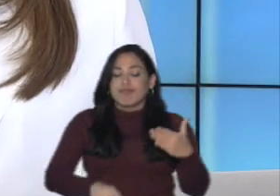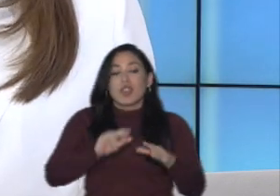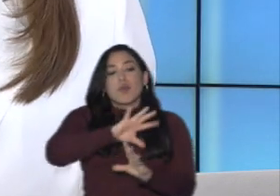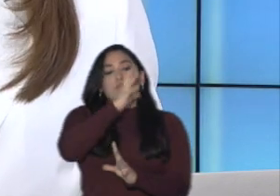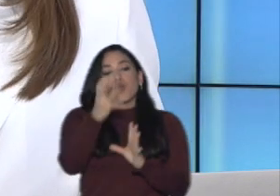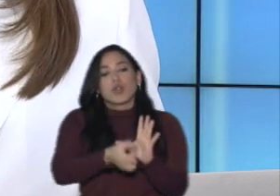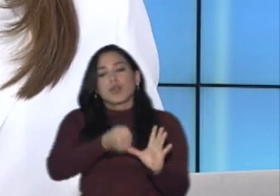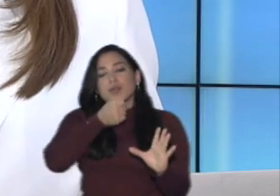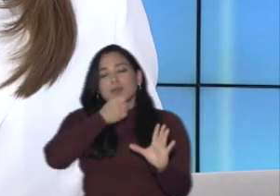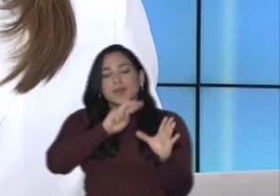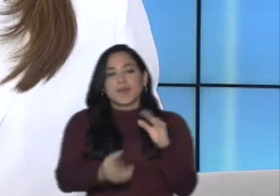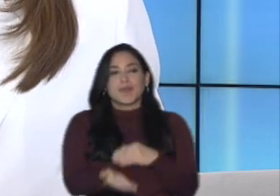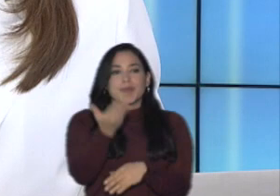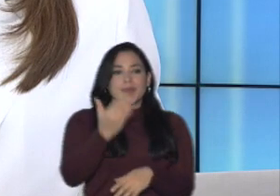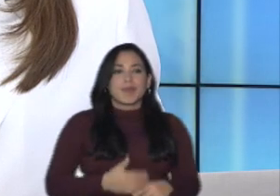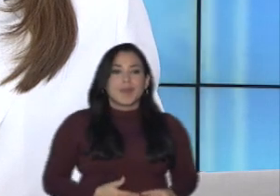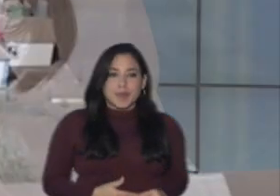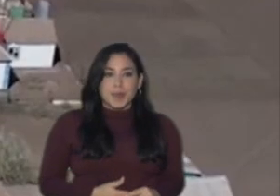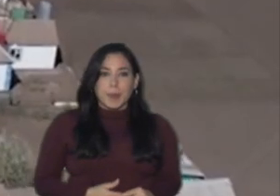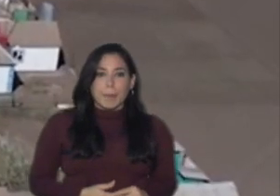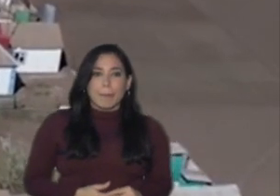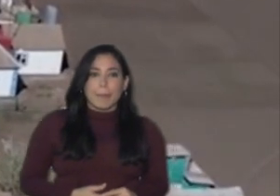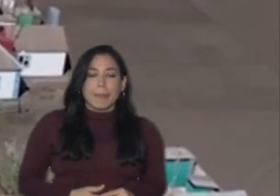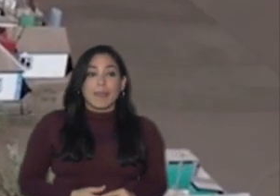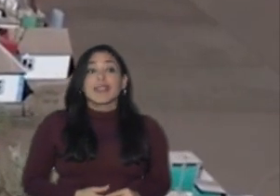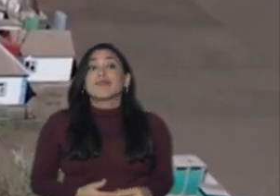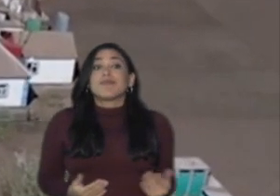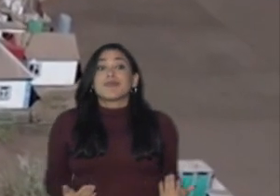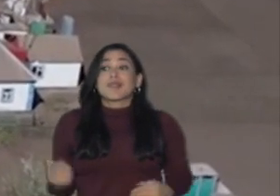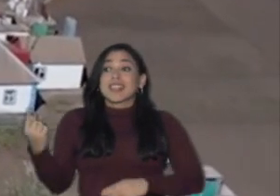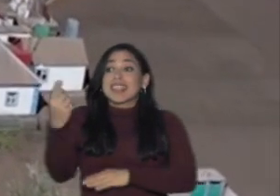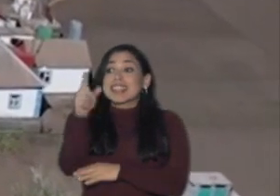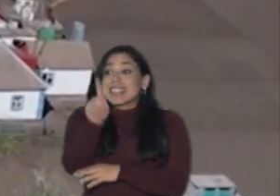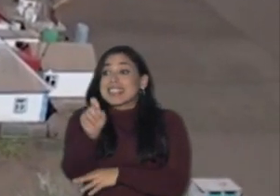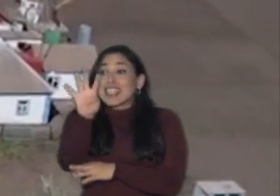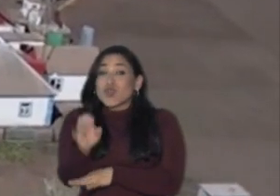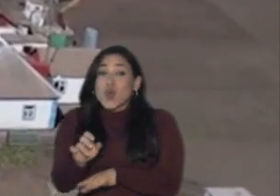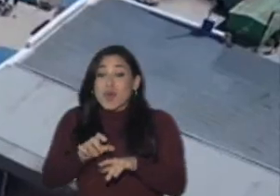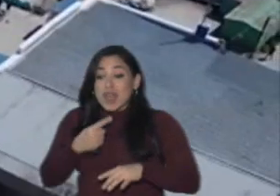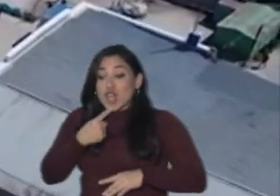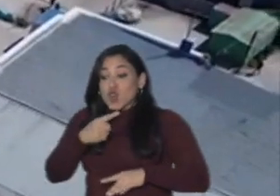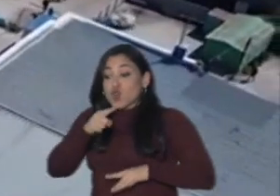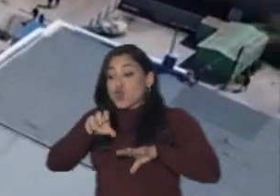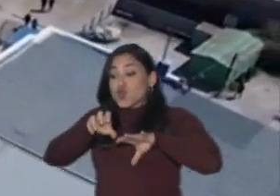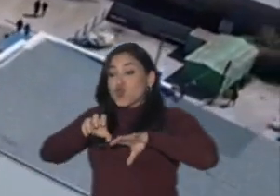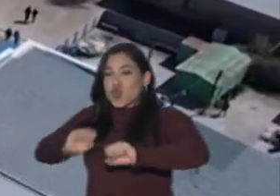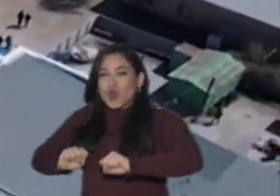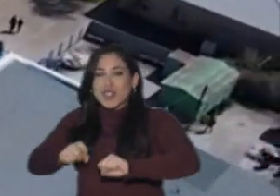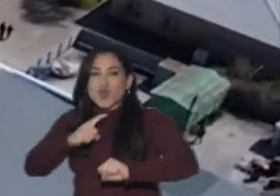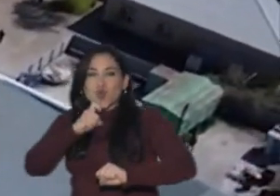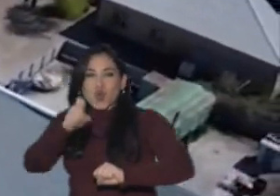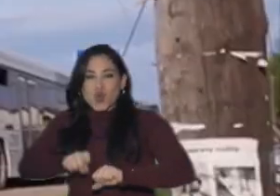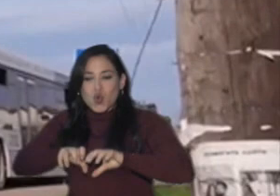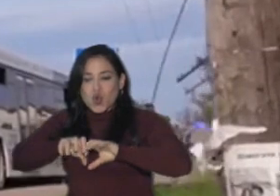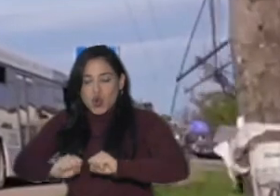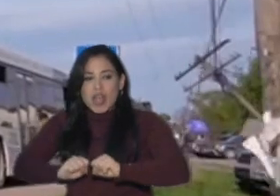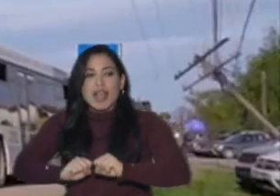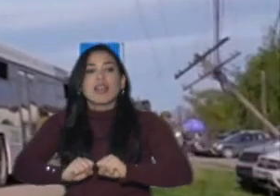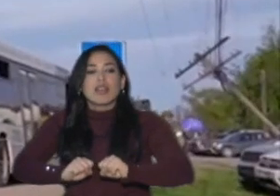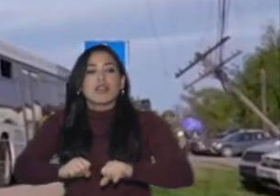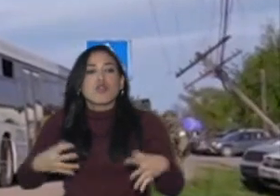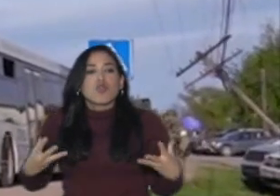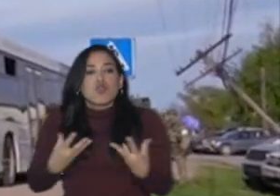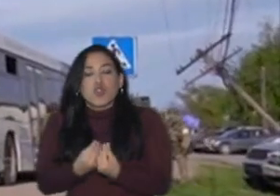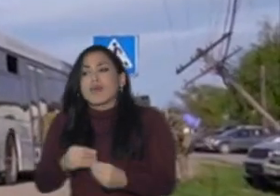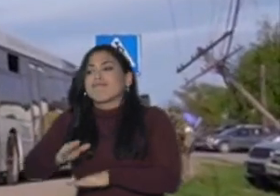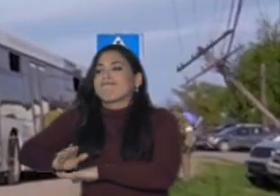mundo en Noticentro 1 CMI. En el día 69 de la invasión rusa a Ucrania, el gobierno de la antigua República